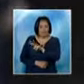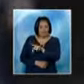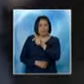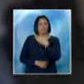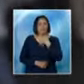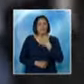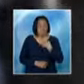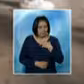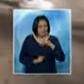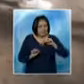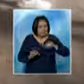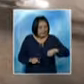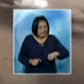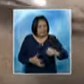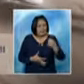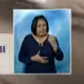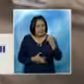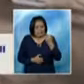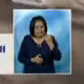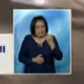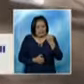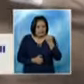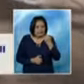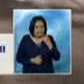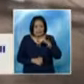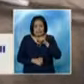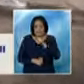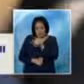tengo que bailar contigo hoy.